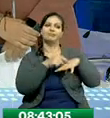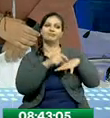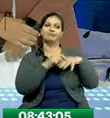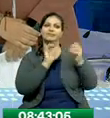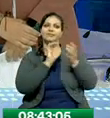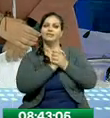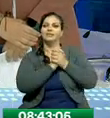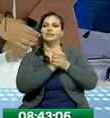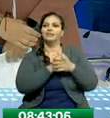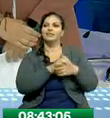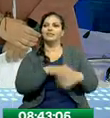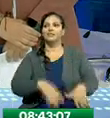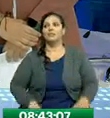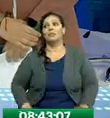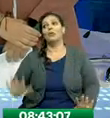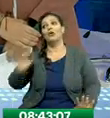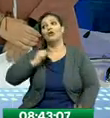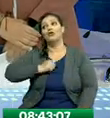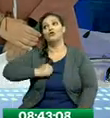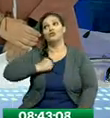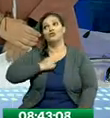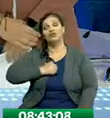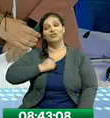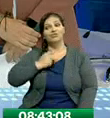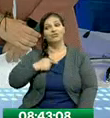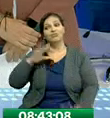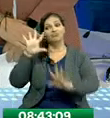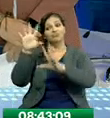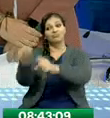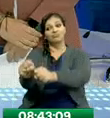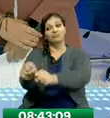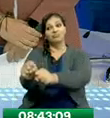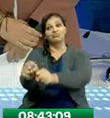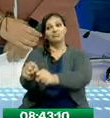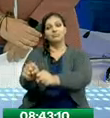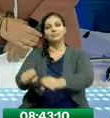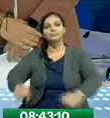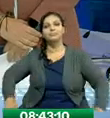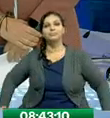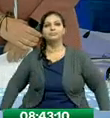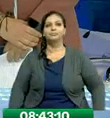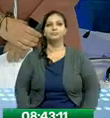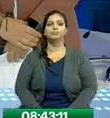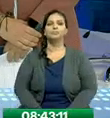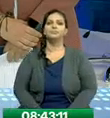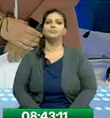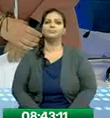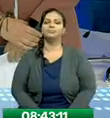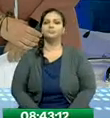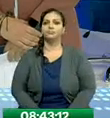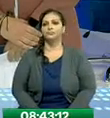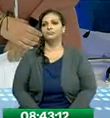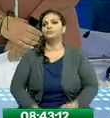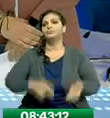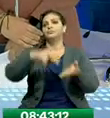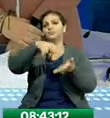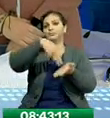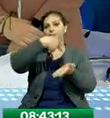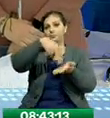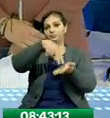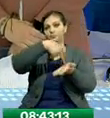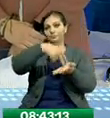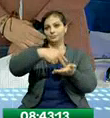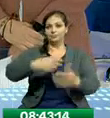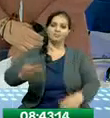su esposa se pone iguales pasa porque activa esa de casada bueno aquí tengamos bailecitos nido estas vallas